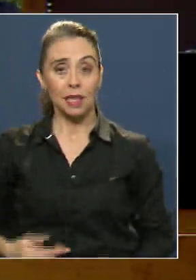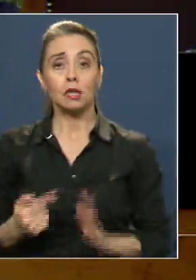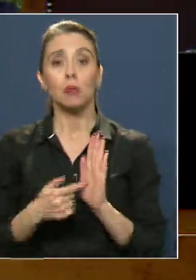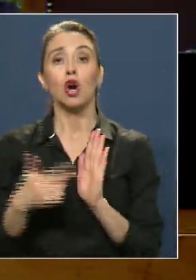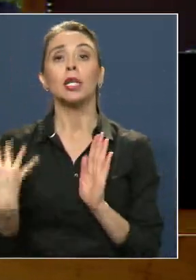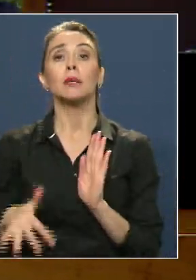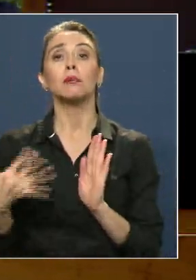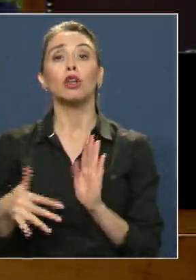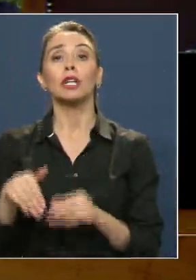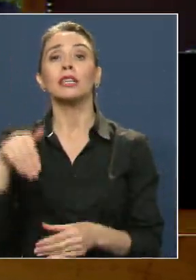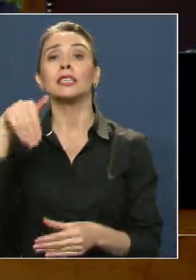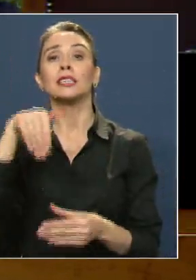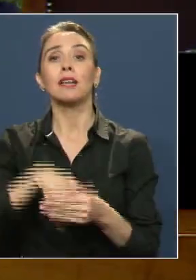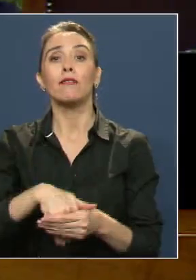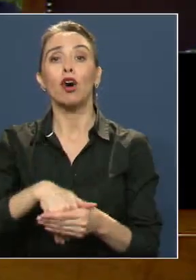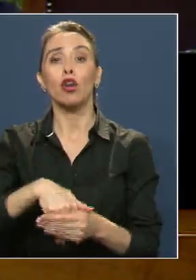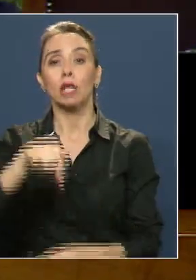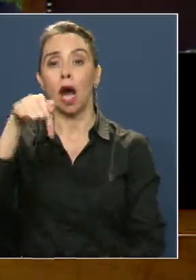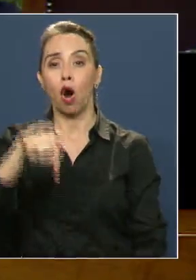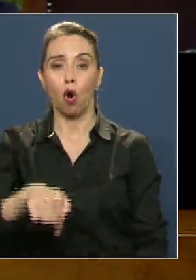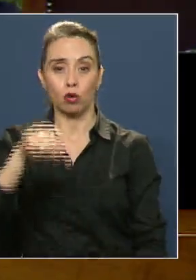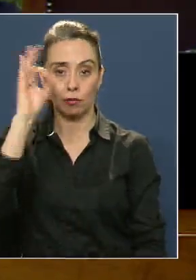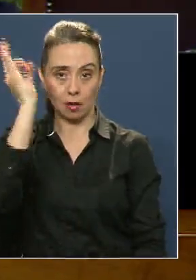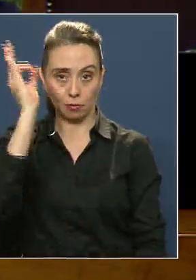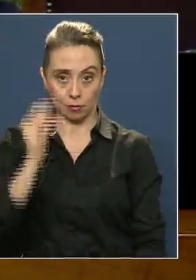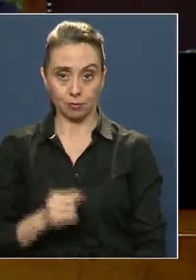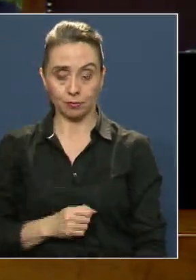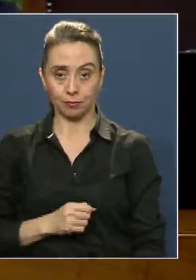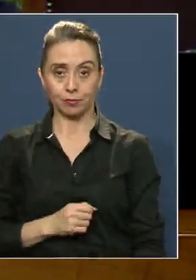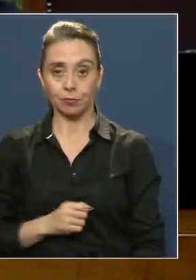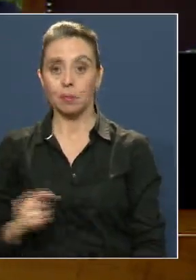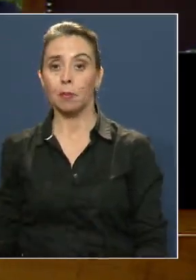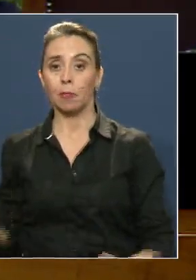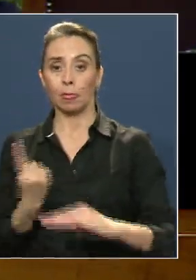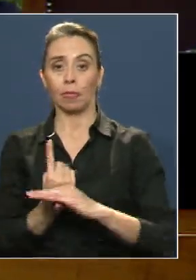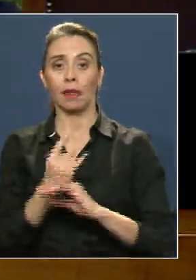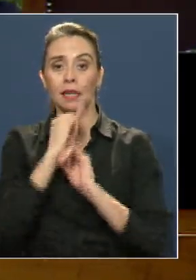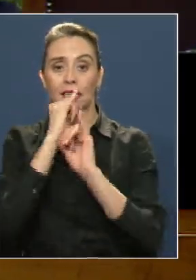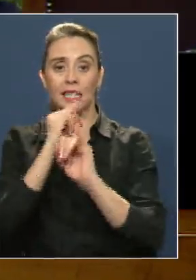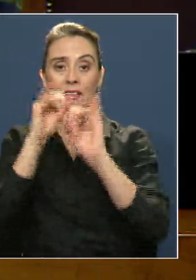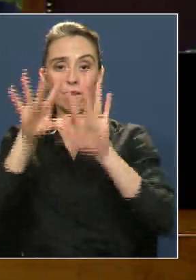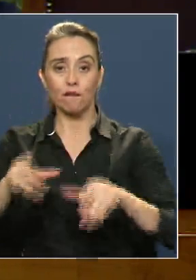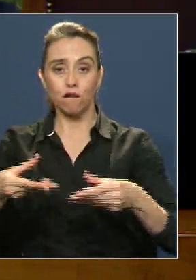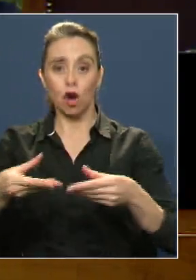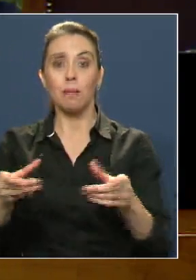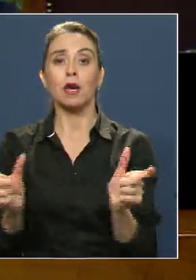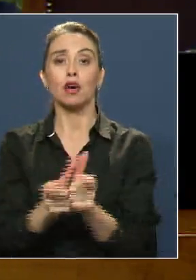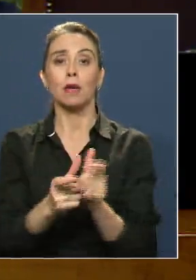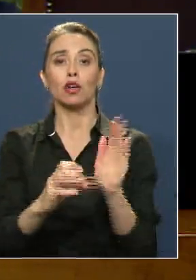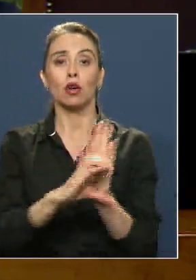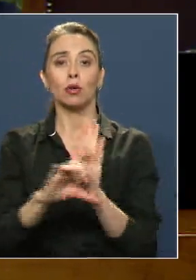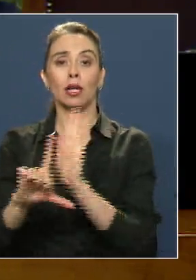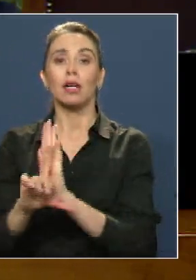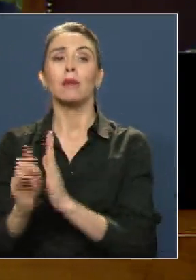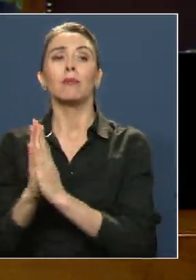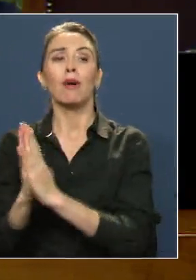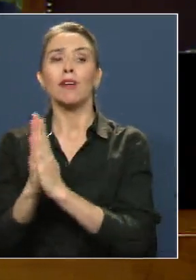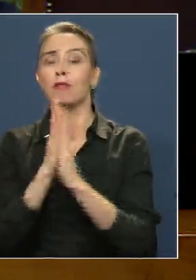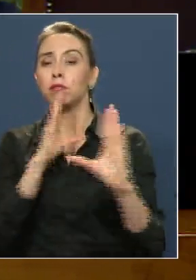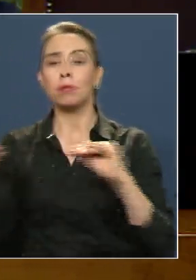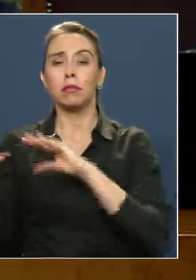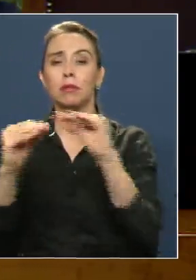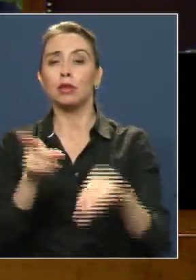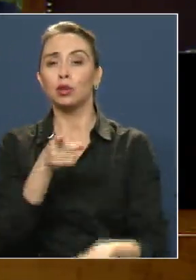reviste, se votará en la sesión de hoy. Rinde el informe de la Comisión de Constitución, Legislación. Solicito silencio, por